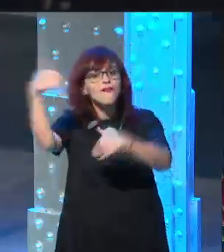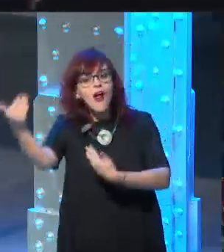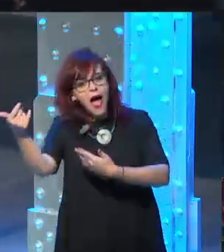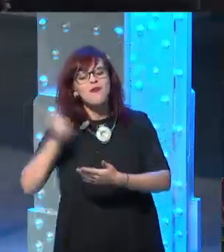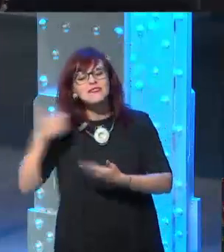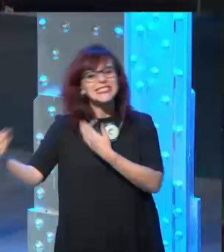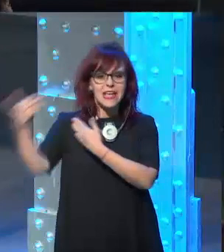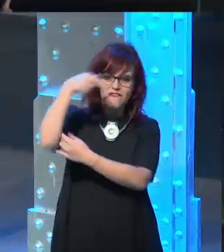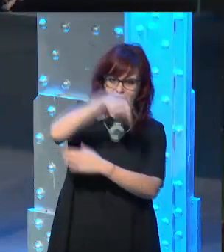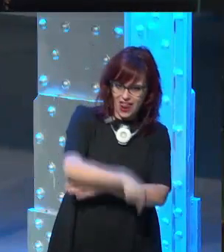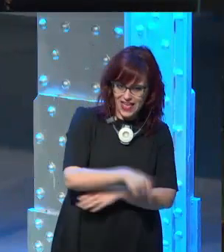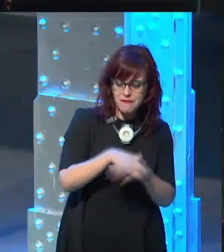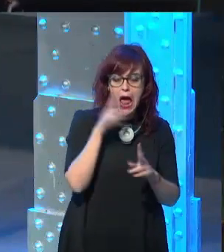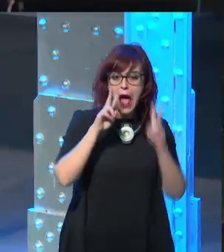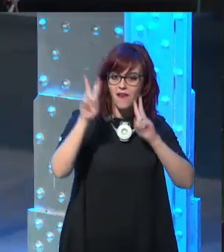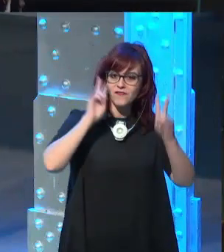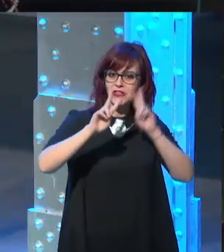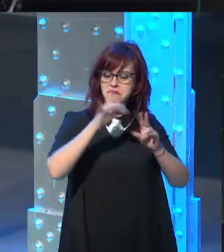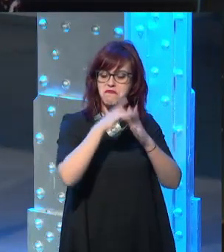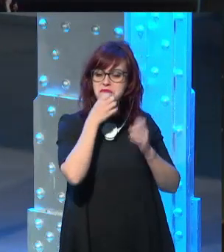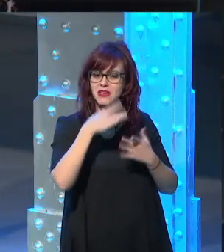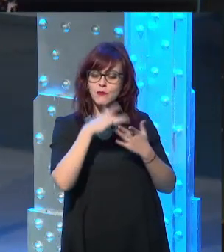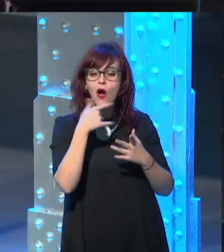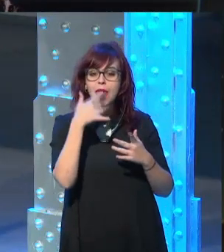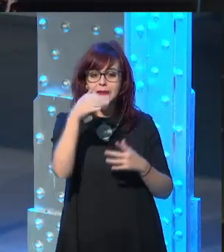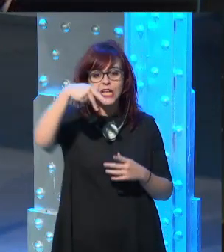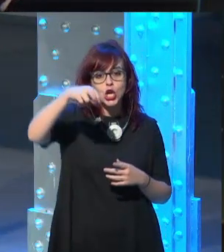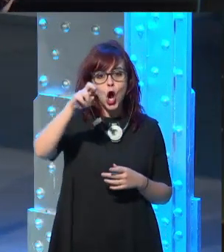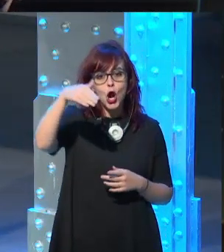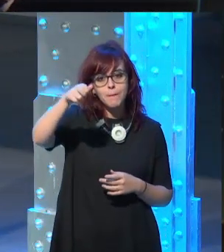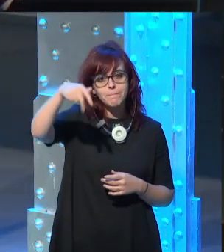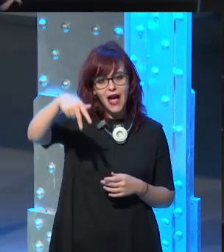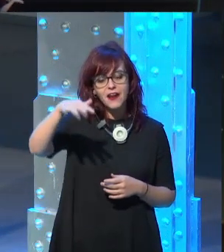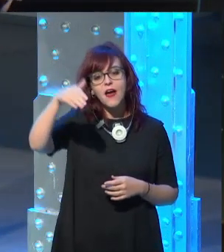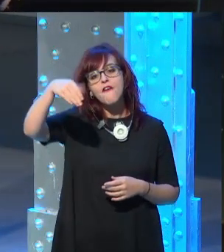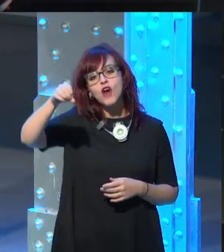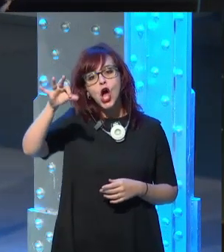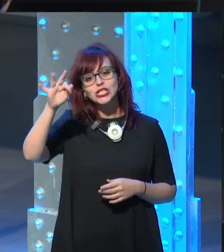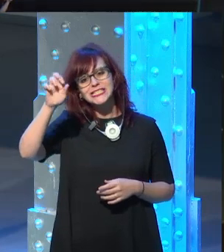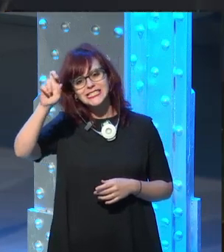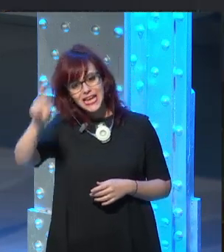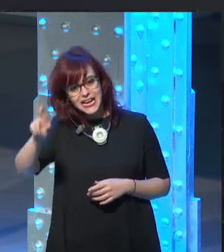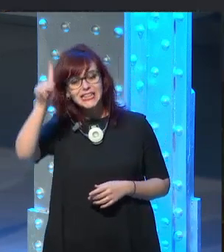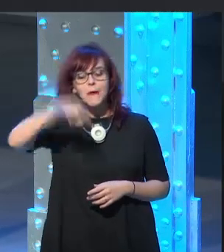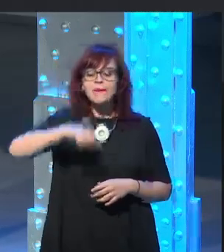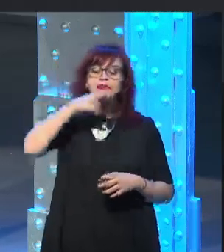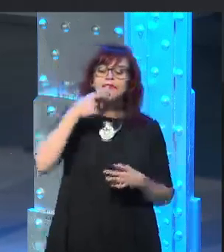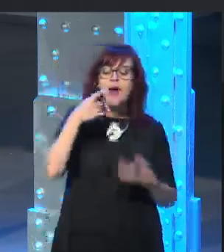y se pasen por aquí, que además de estas obras tenéis una de Norman Foster y Hay vida en Marte. Así que nada,